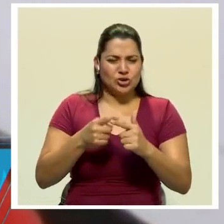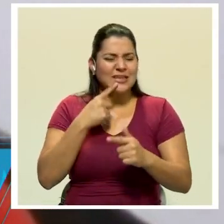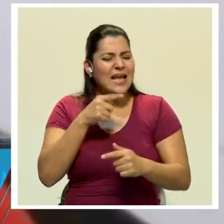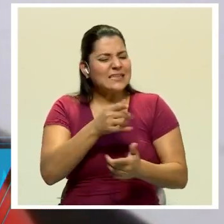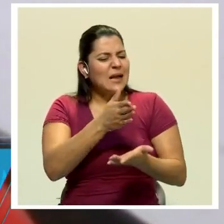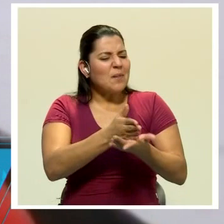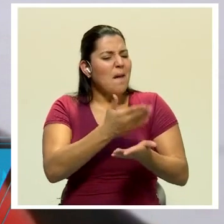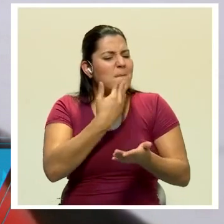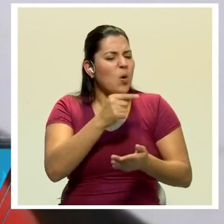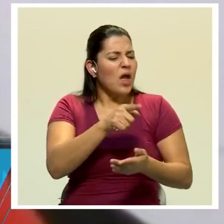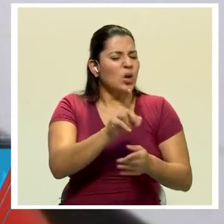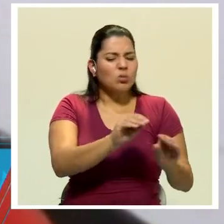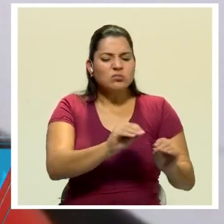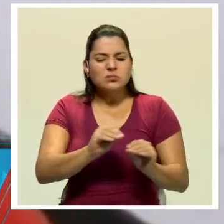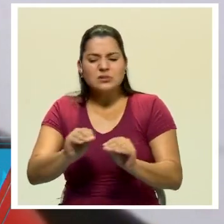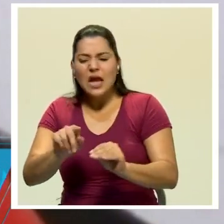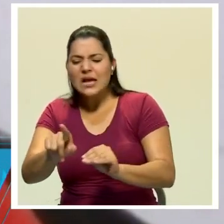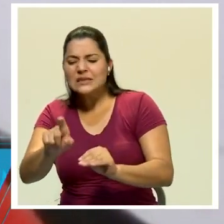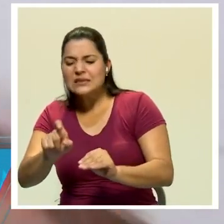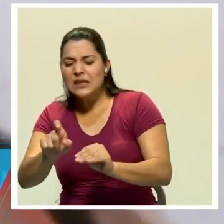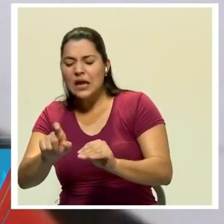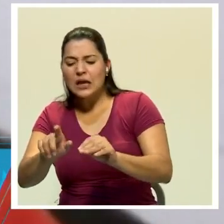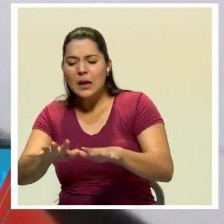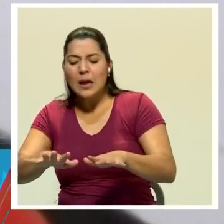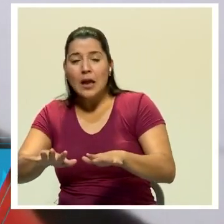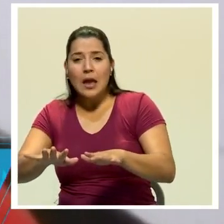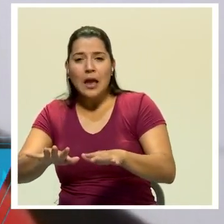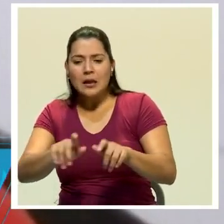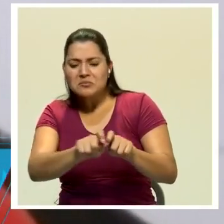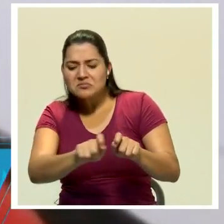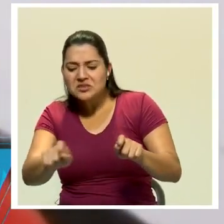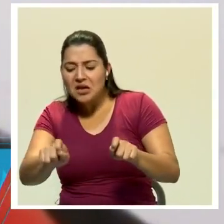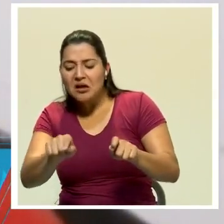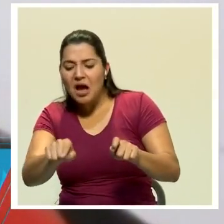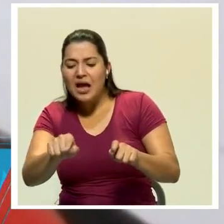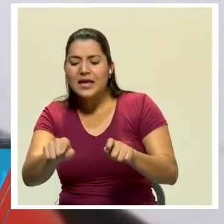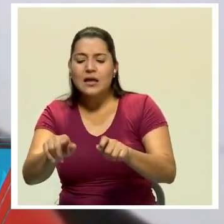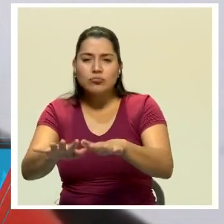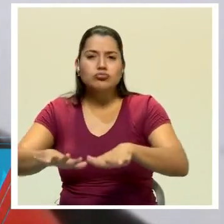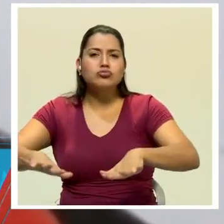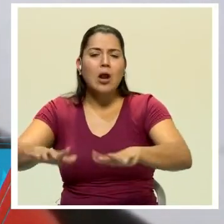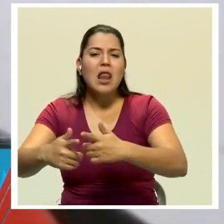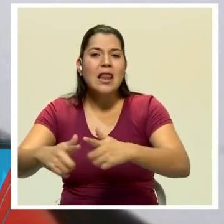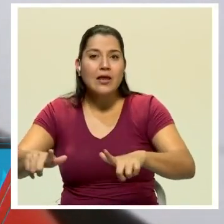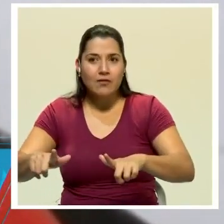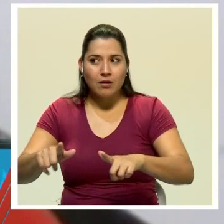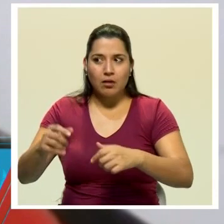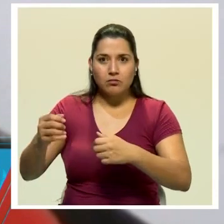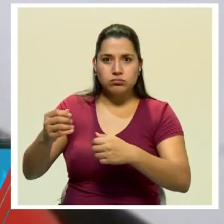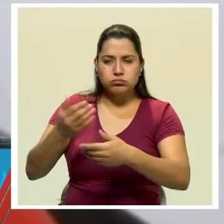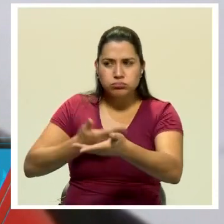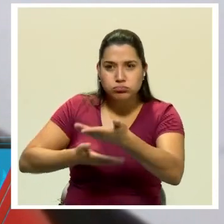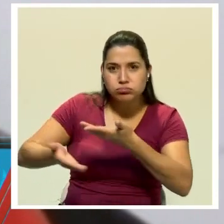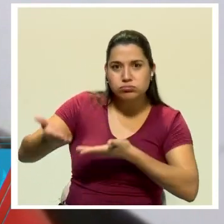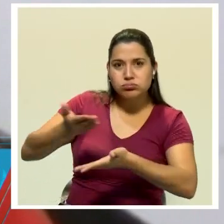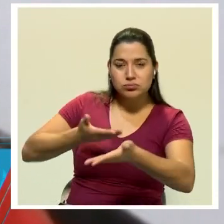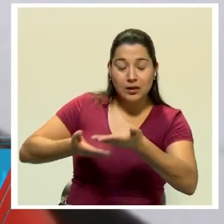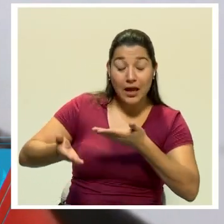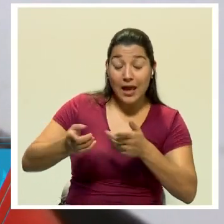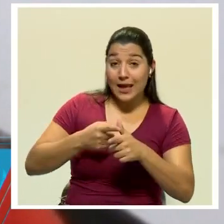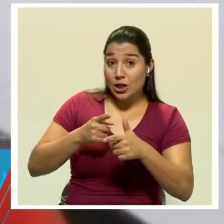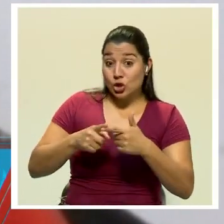mejor póngala dentro de 100 metros, ahí hay un terreno municipal, hay un terreno que eso nos hizo